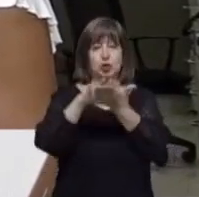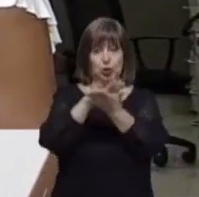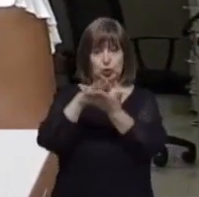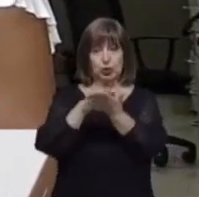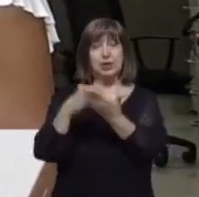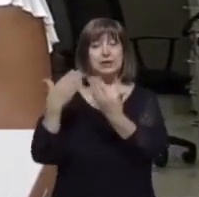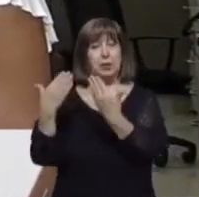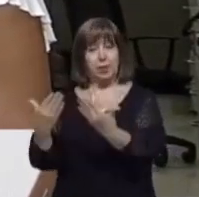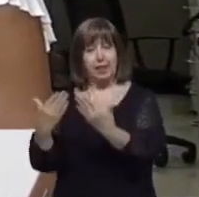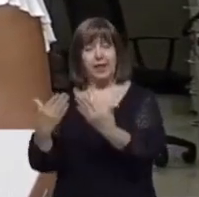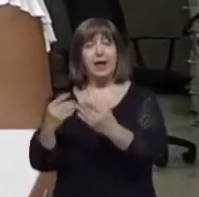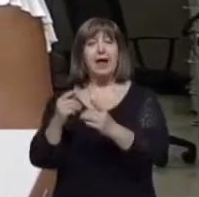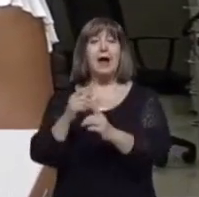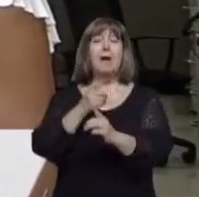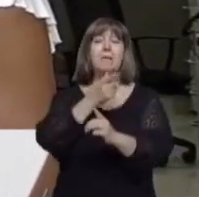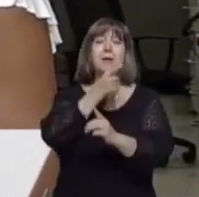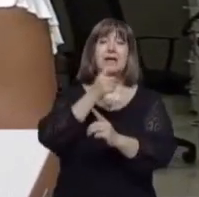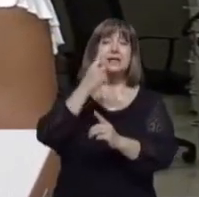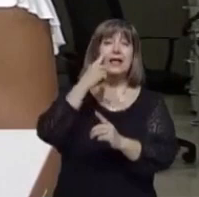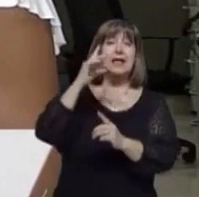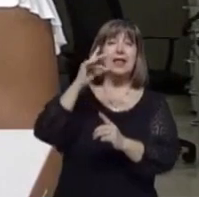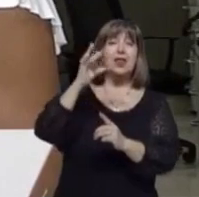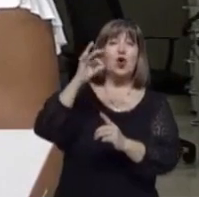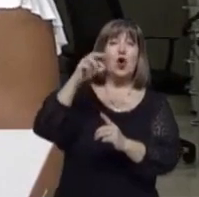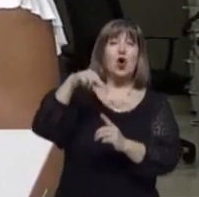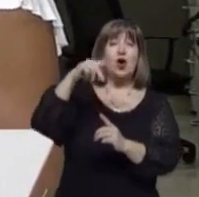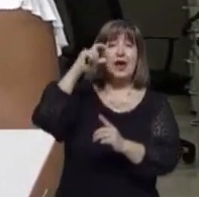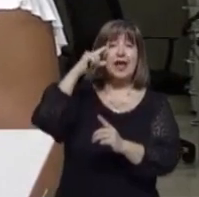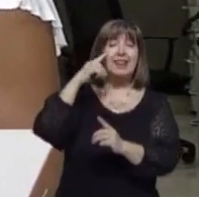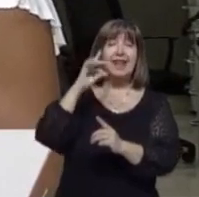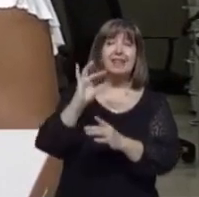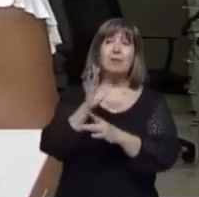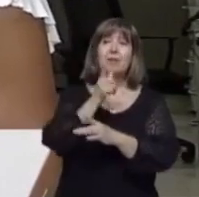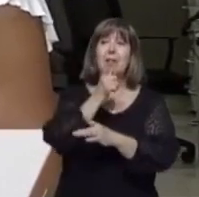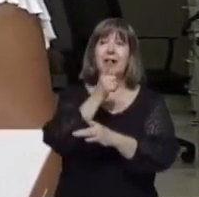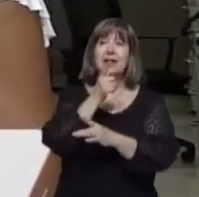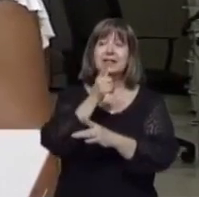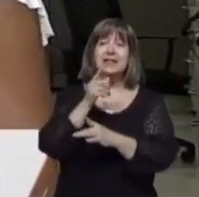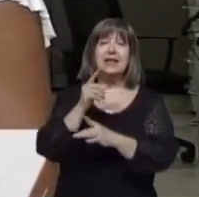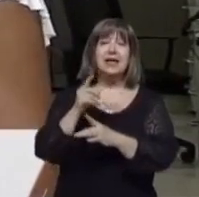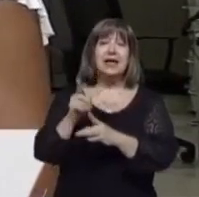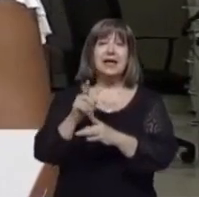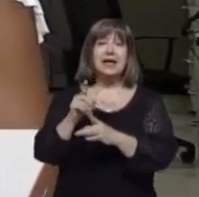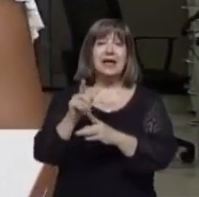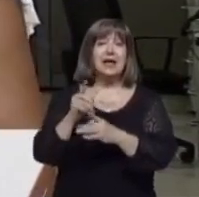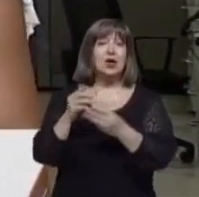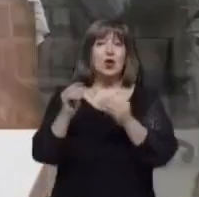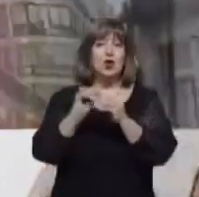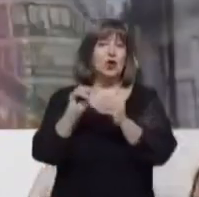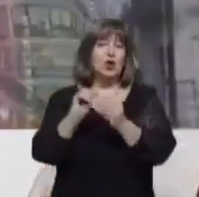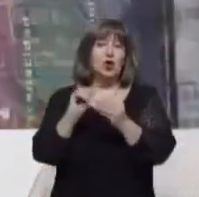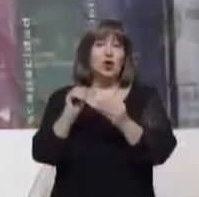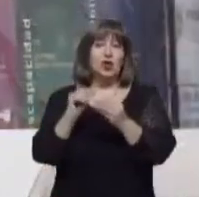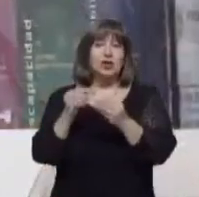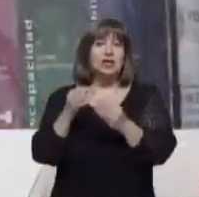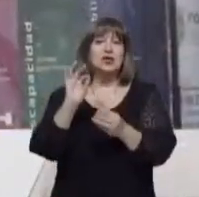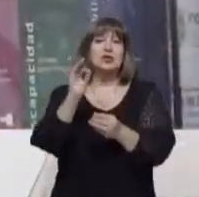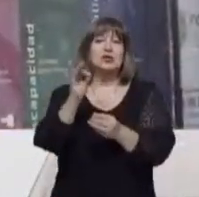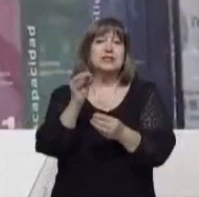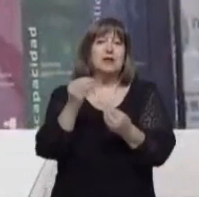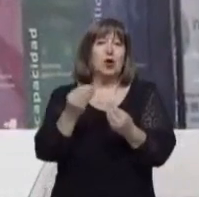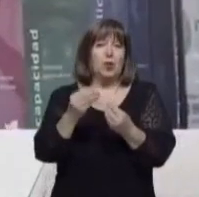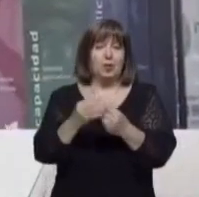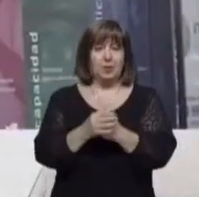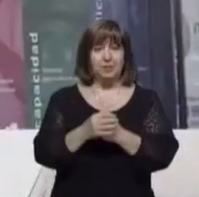que uno sabe o deja de saber, sino sabe cómo lo va a aplicar ante las personas. Pero si el instituto, pero dice usted, fracasó por la gestión